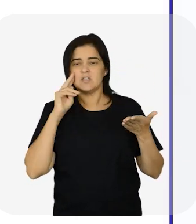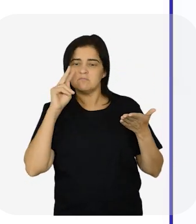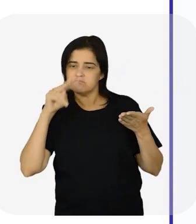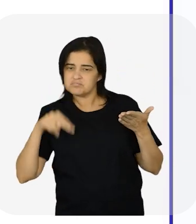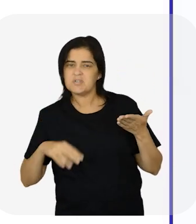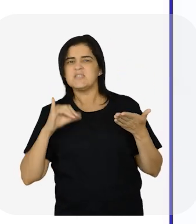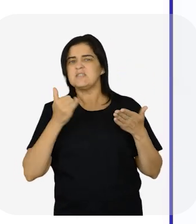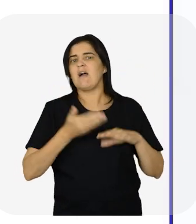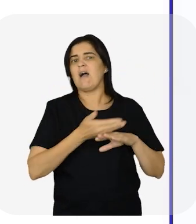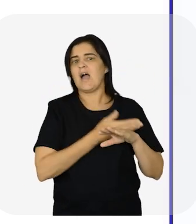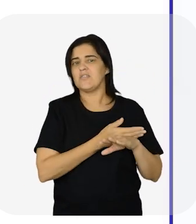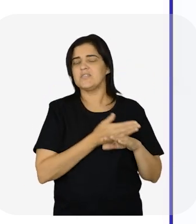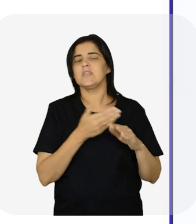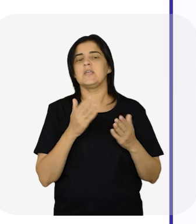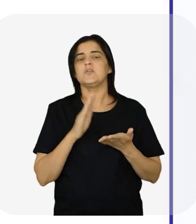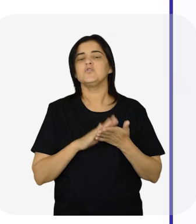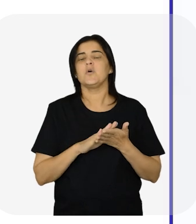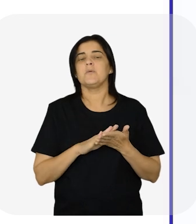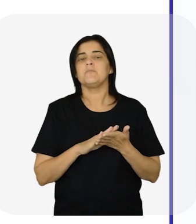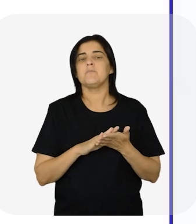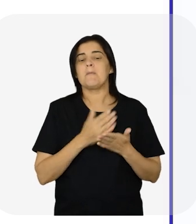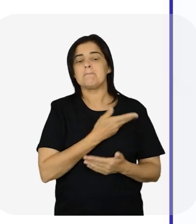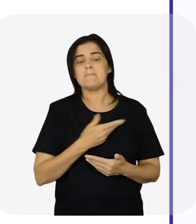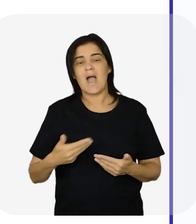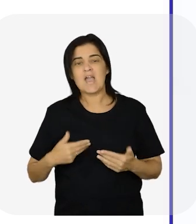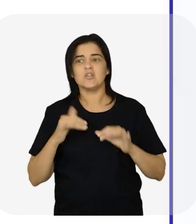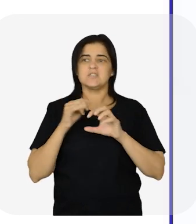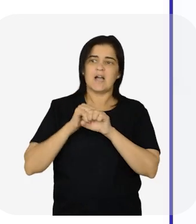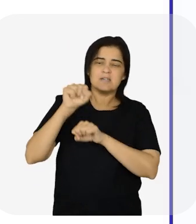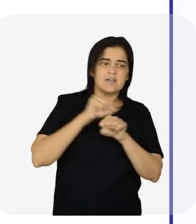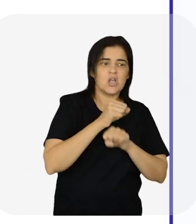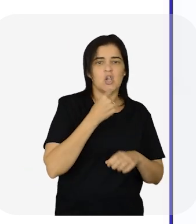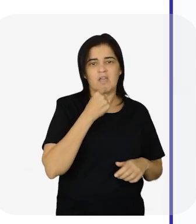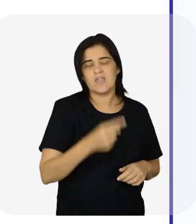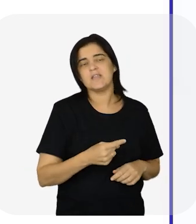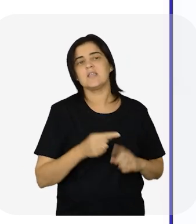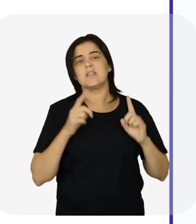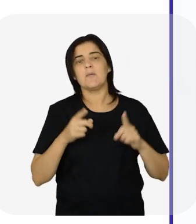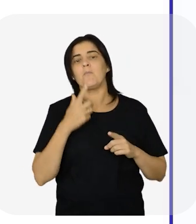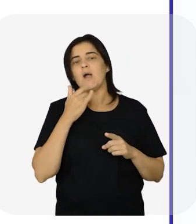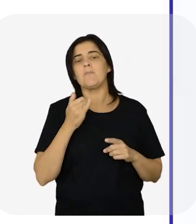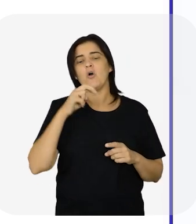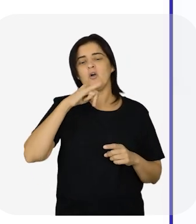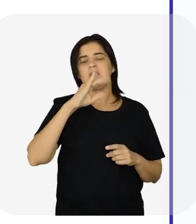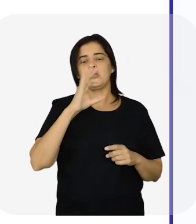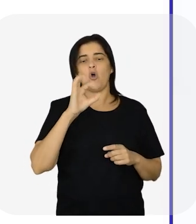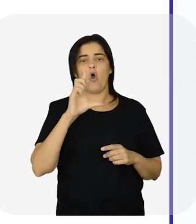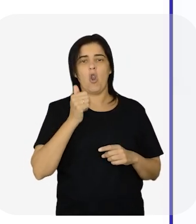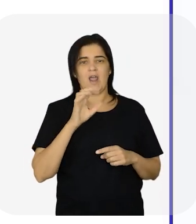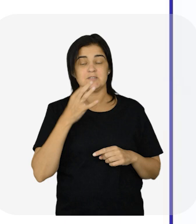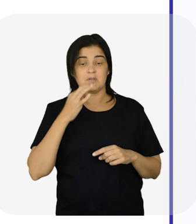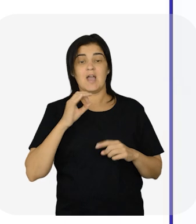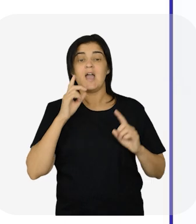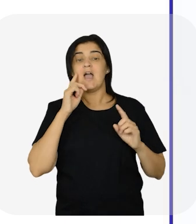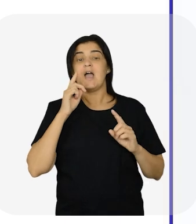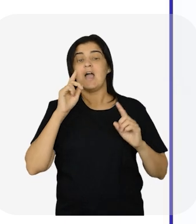en torno a lo que dicen los maestros egresados, en lo que, por ejemplo, hoy decía Nicolás que la